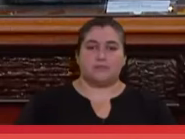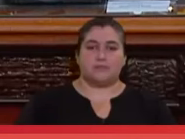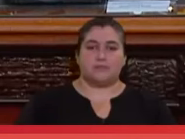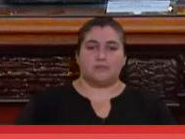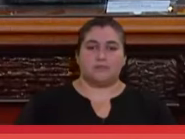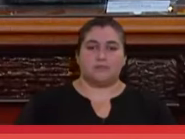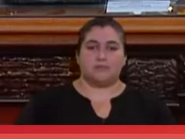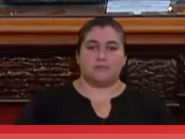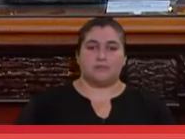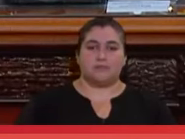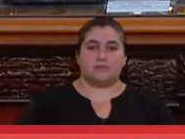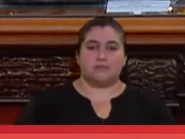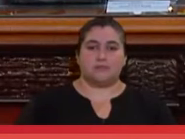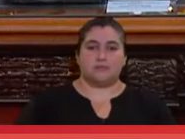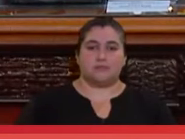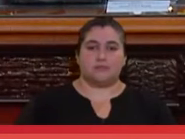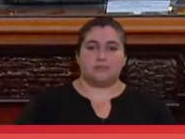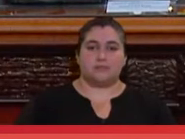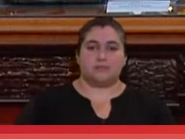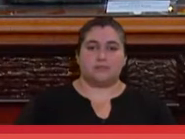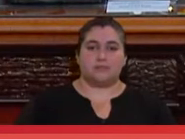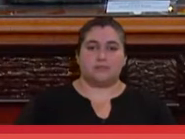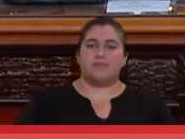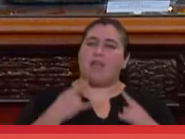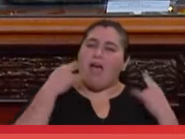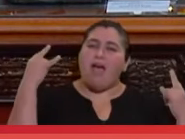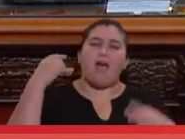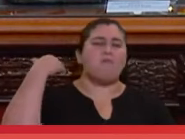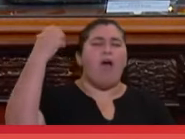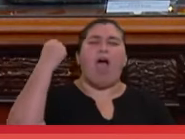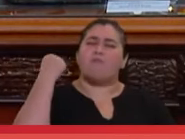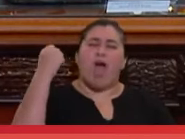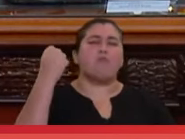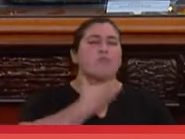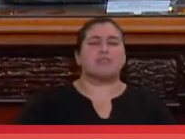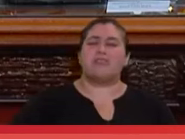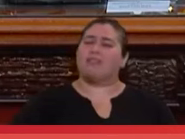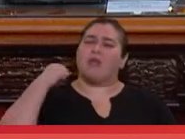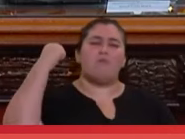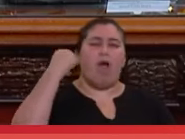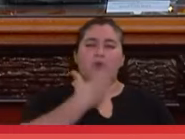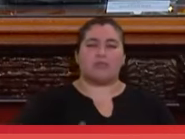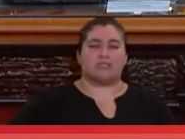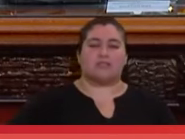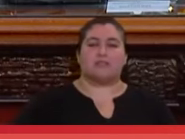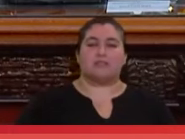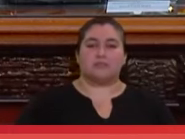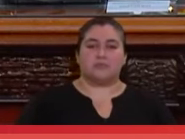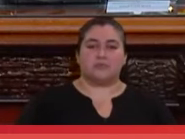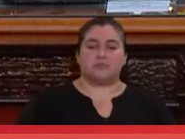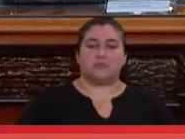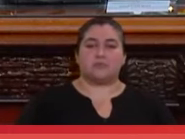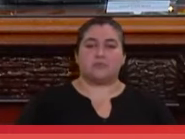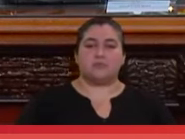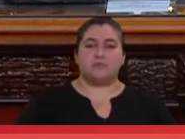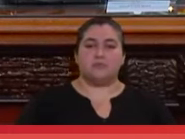tienen que saber que nosotros recibimos 0 pesos y que lo mismo estamos abonando su jubilación. Y también decirles que se queden tranquilos